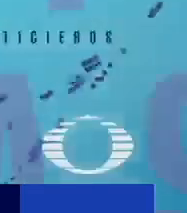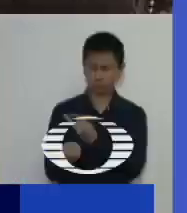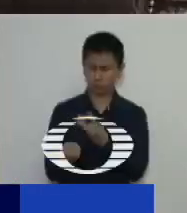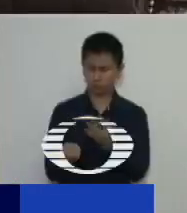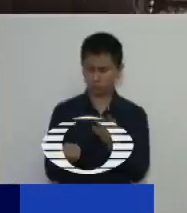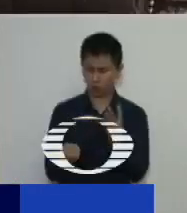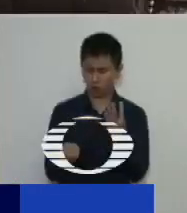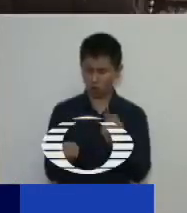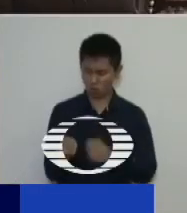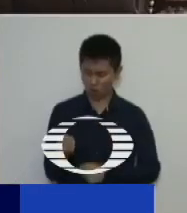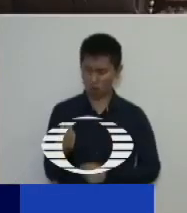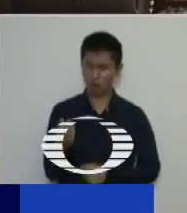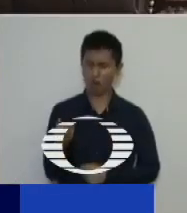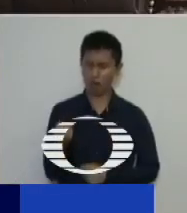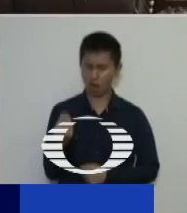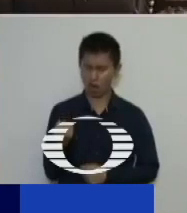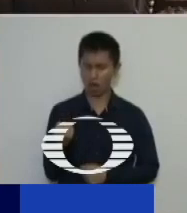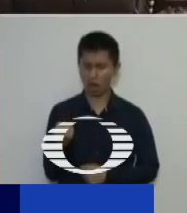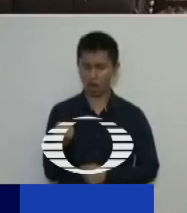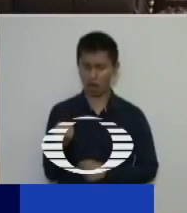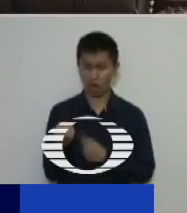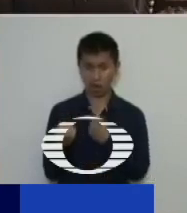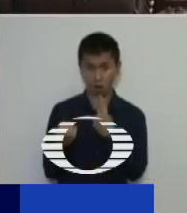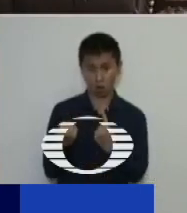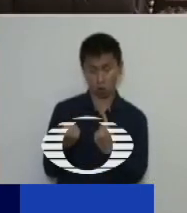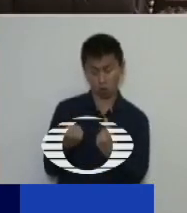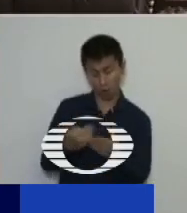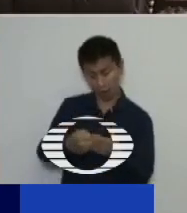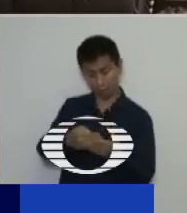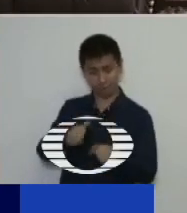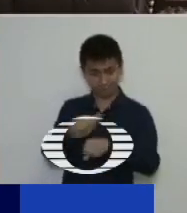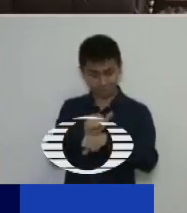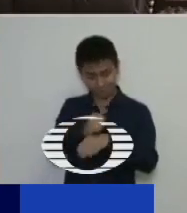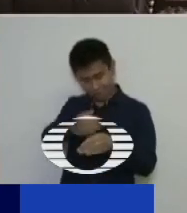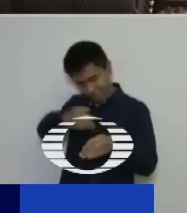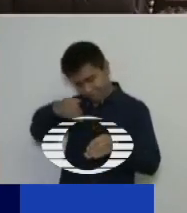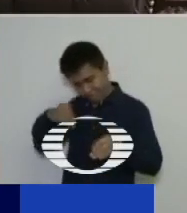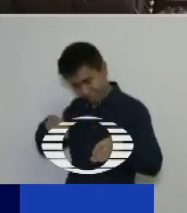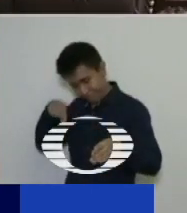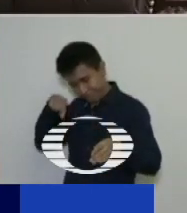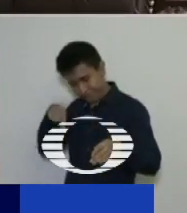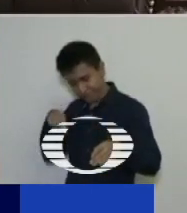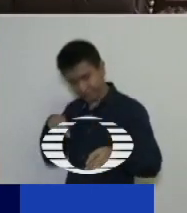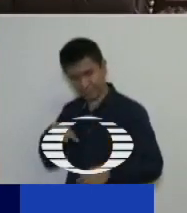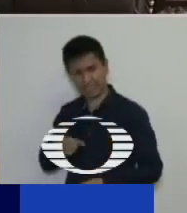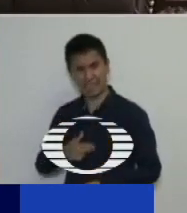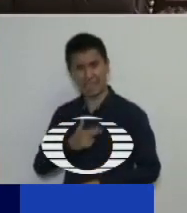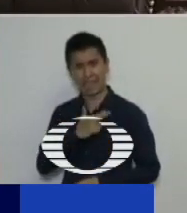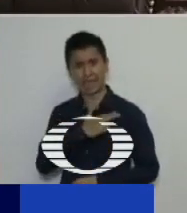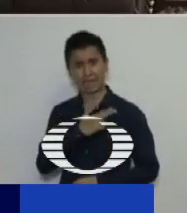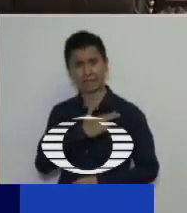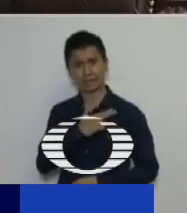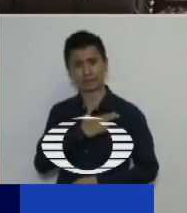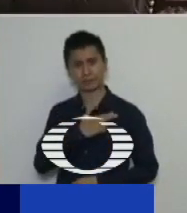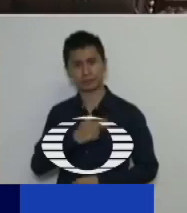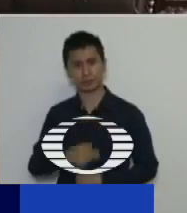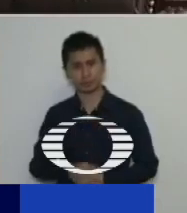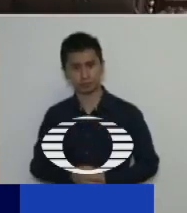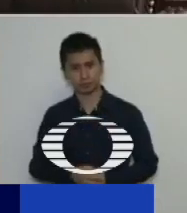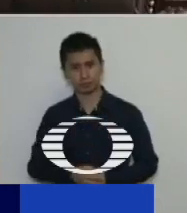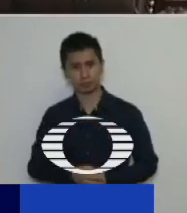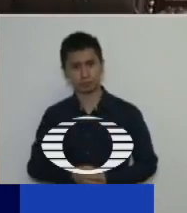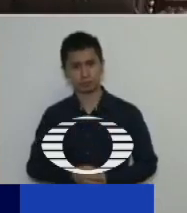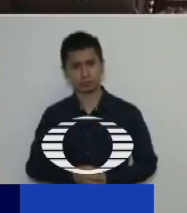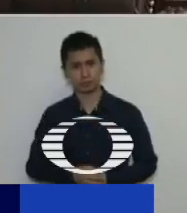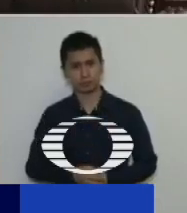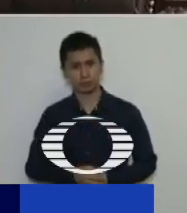ellas una de ellas que permanecía en la batea de estaca meta de color roja herida por proyectiles de arma de fuego esto